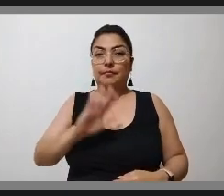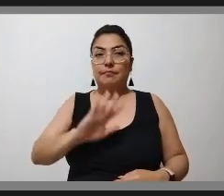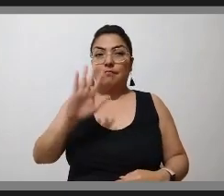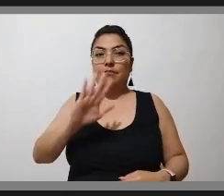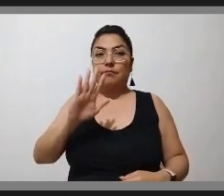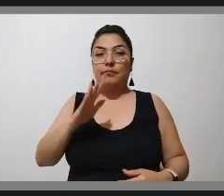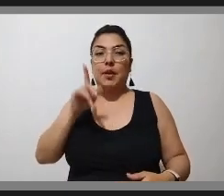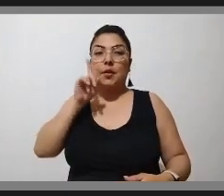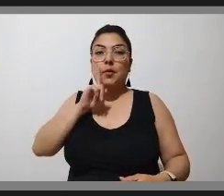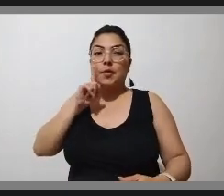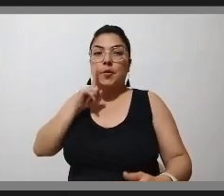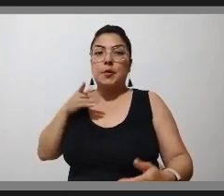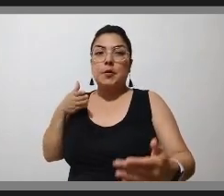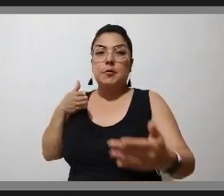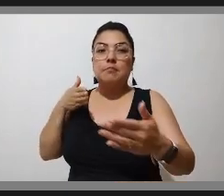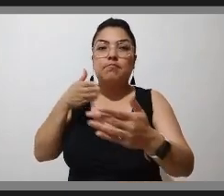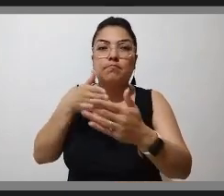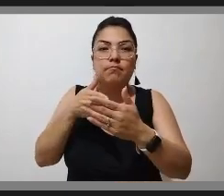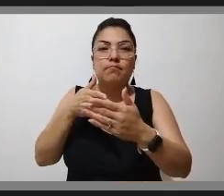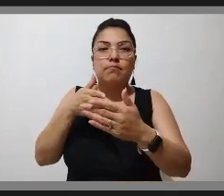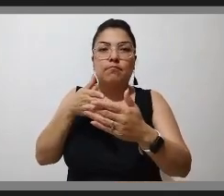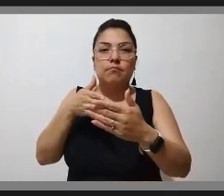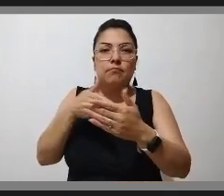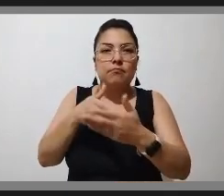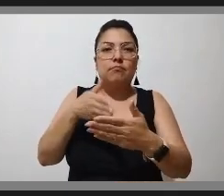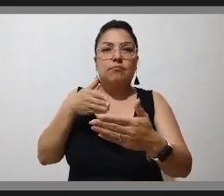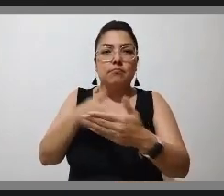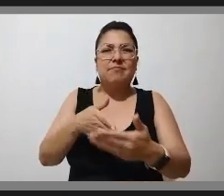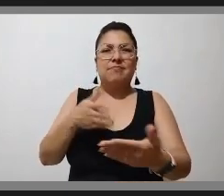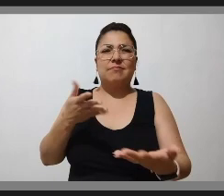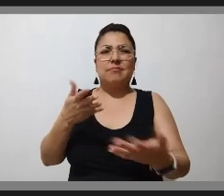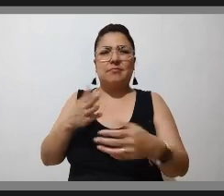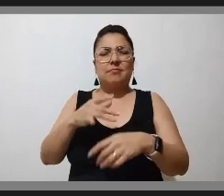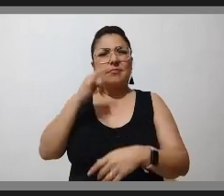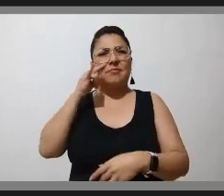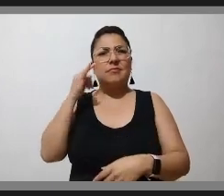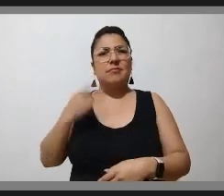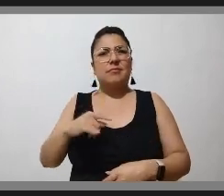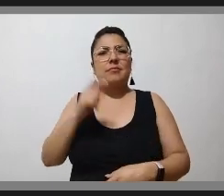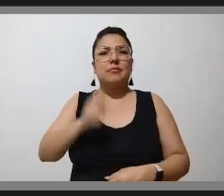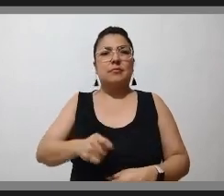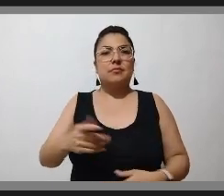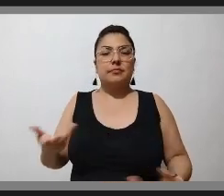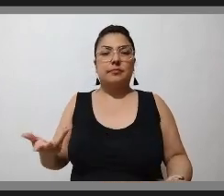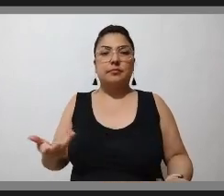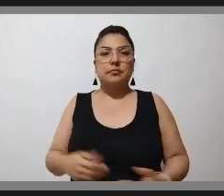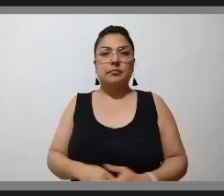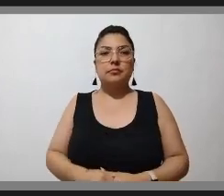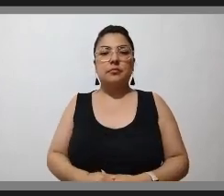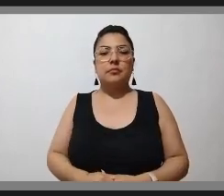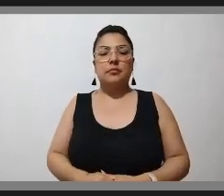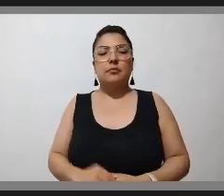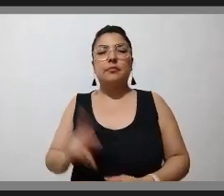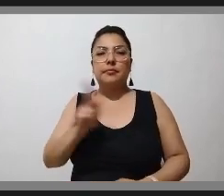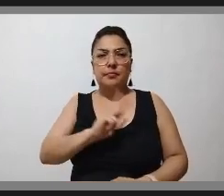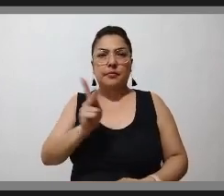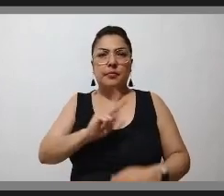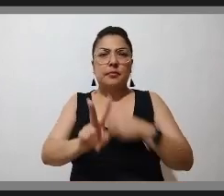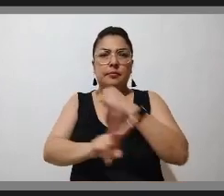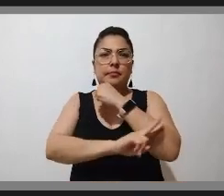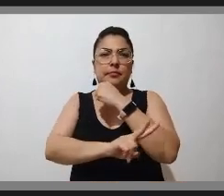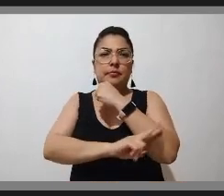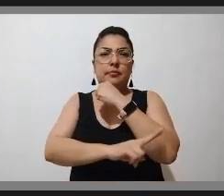invisible que no permite que efectivamente las mujeres puedan llegar ahí. ¿Qué es lo que sucede? Que